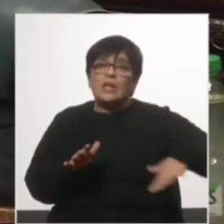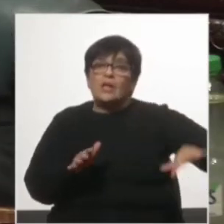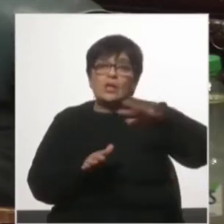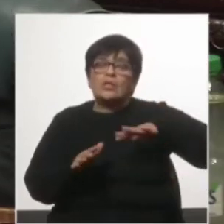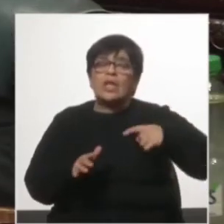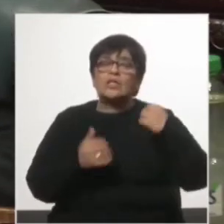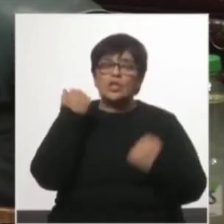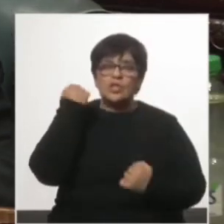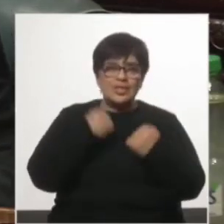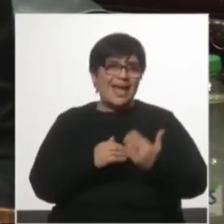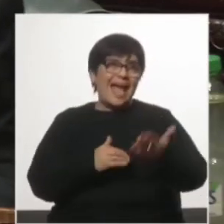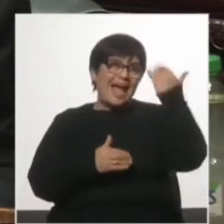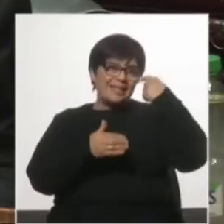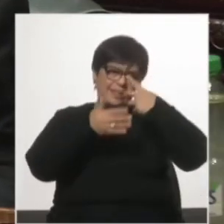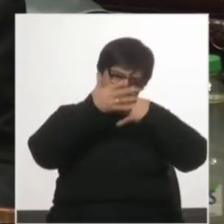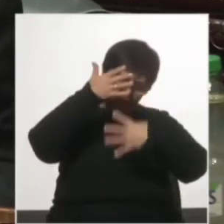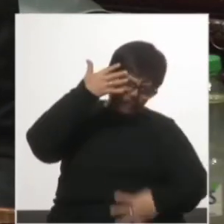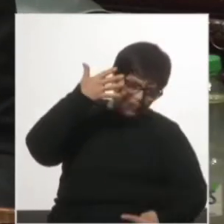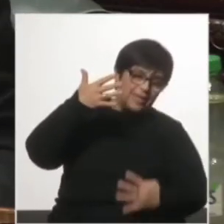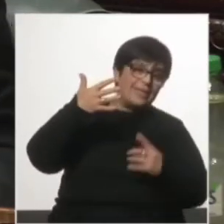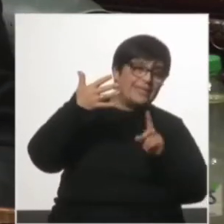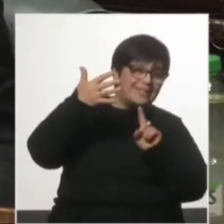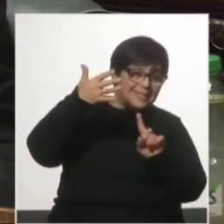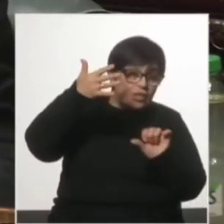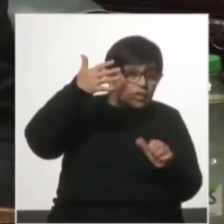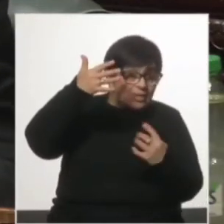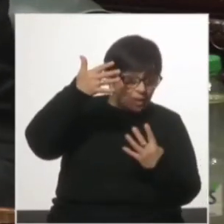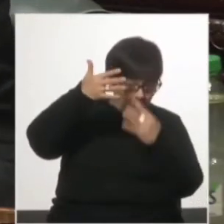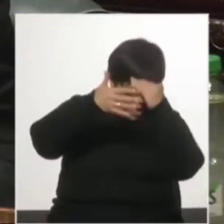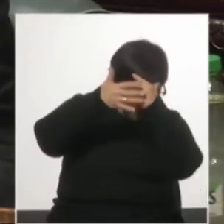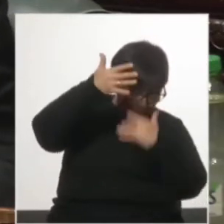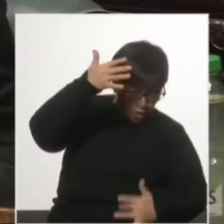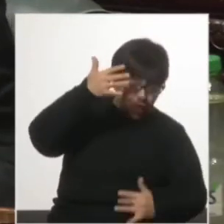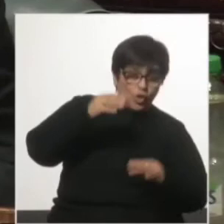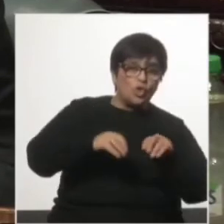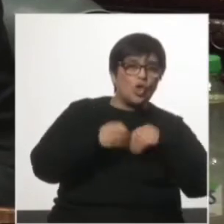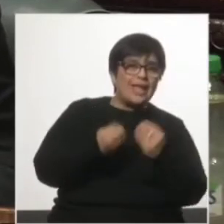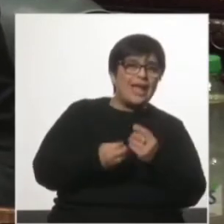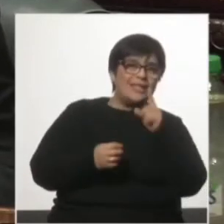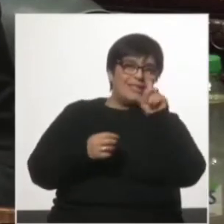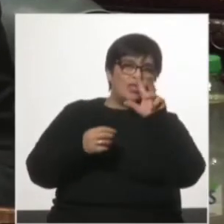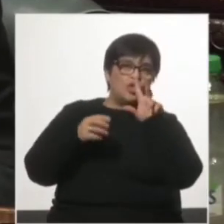lugar 164 de una lista de países de 181.